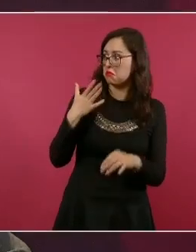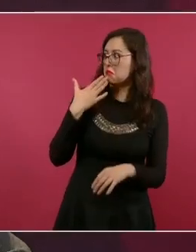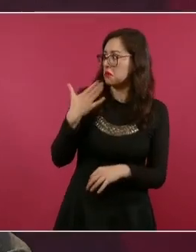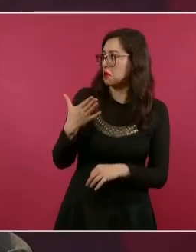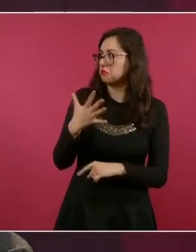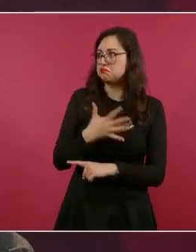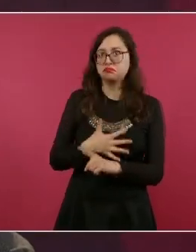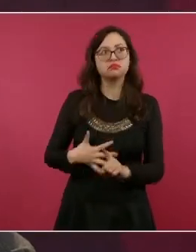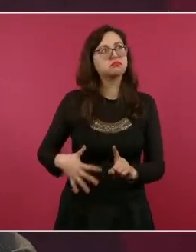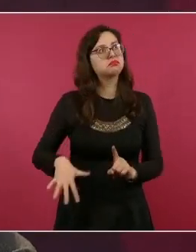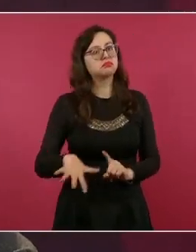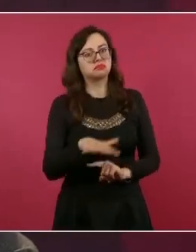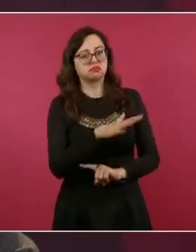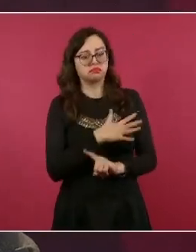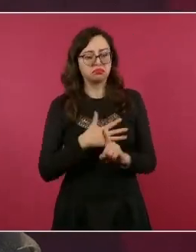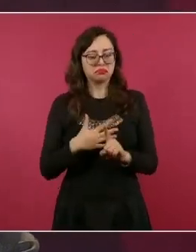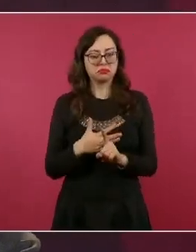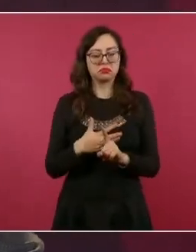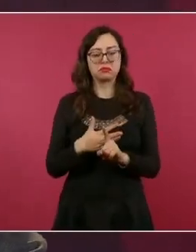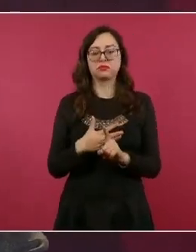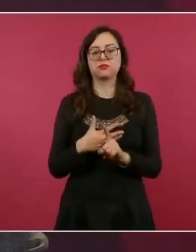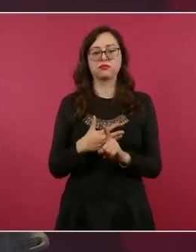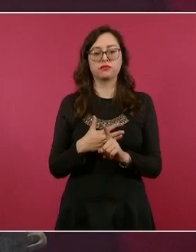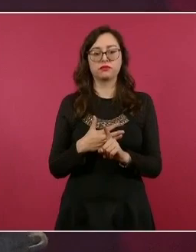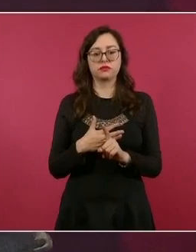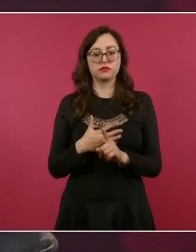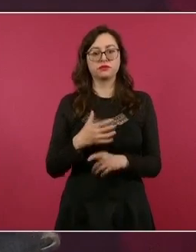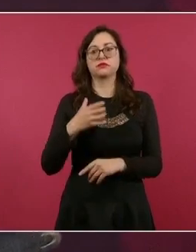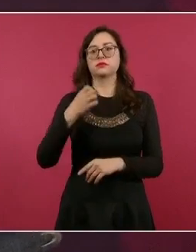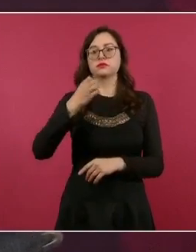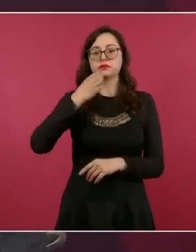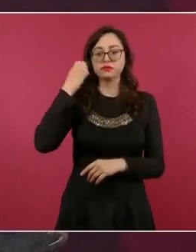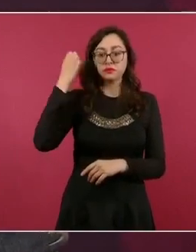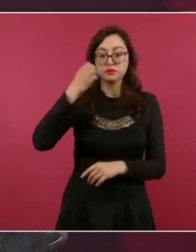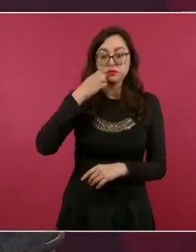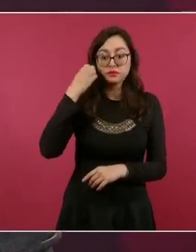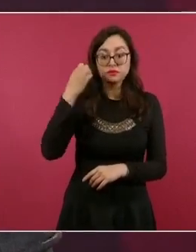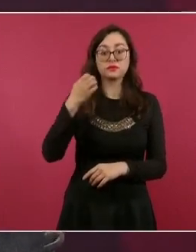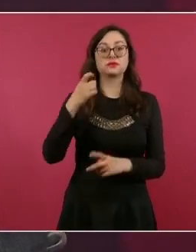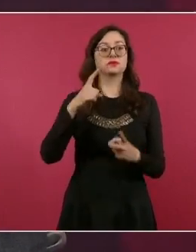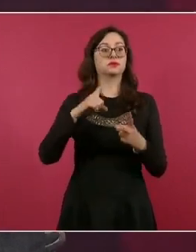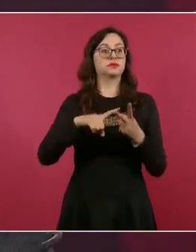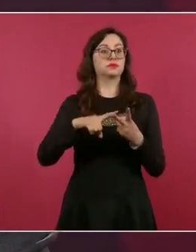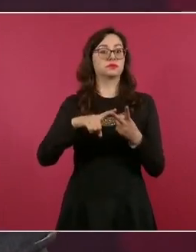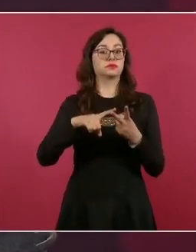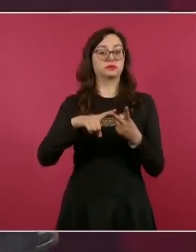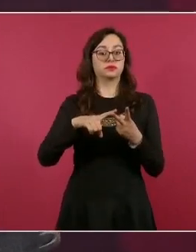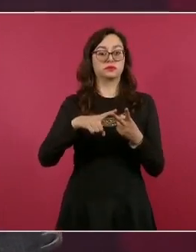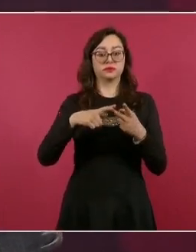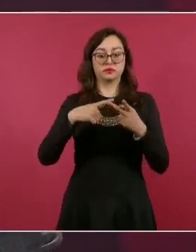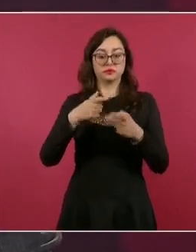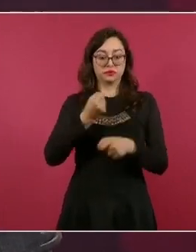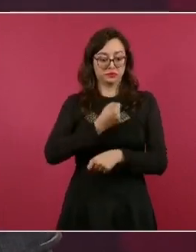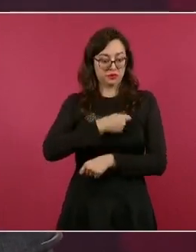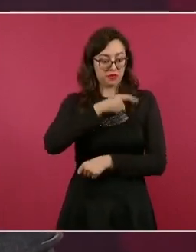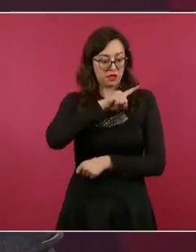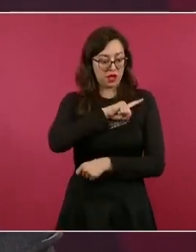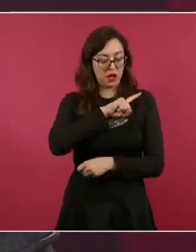si tiene acceso a escuelas, a buena atención